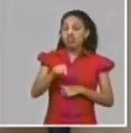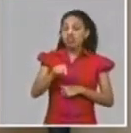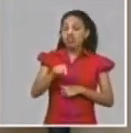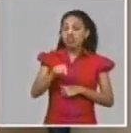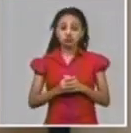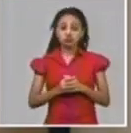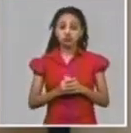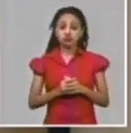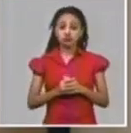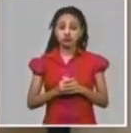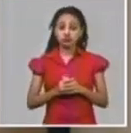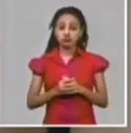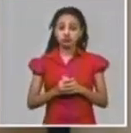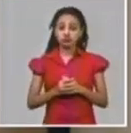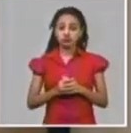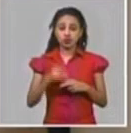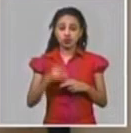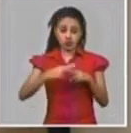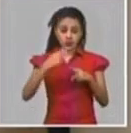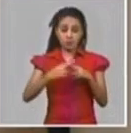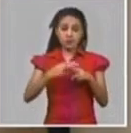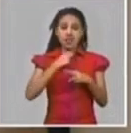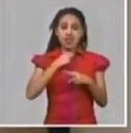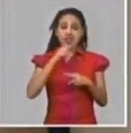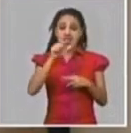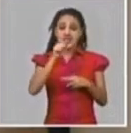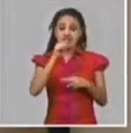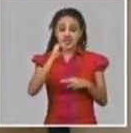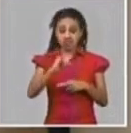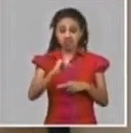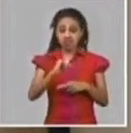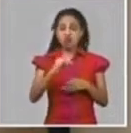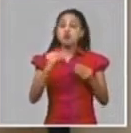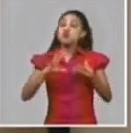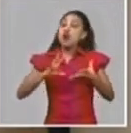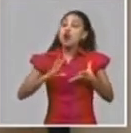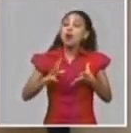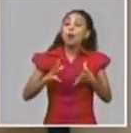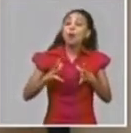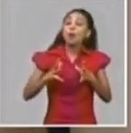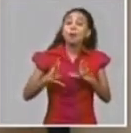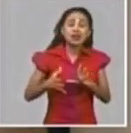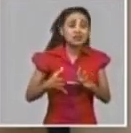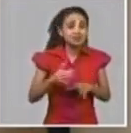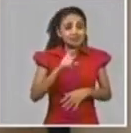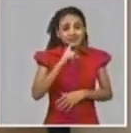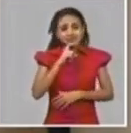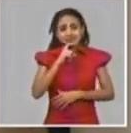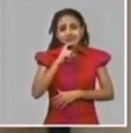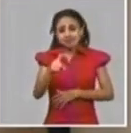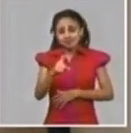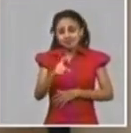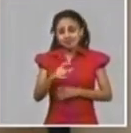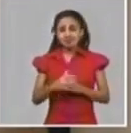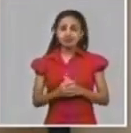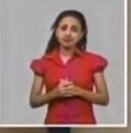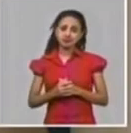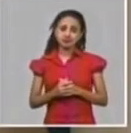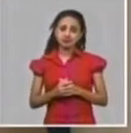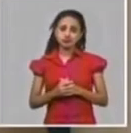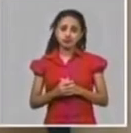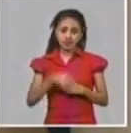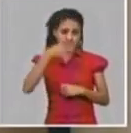COVID-19. Eldis sufrió varias de las complicaciones más severas descritas a nivel